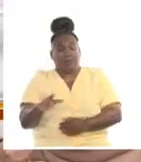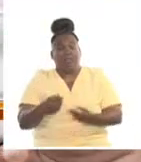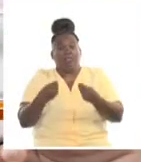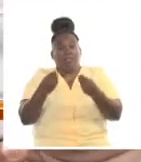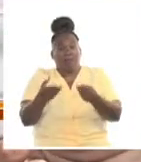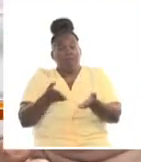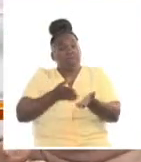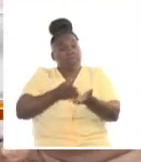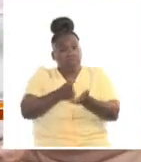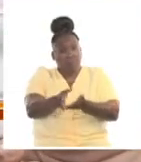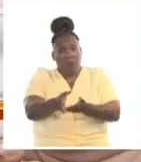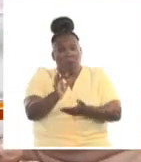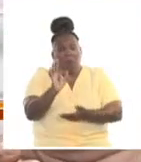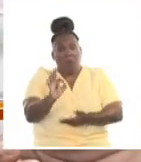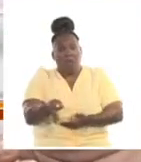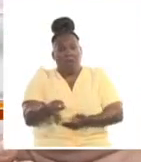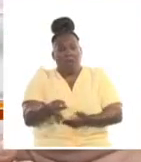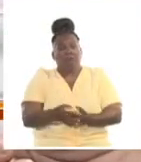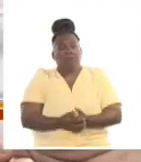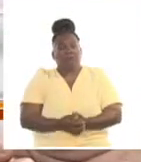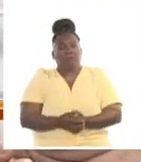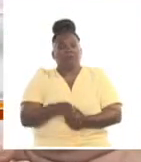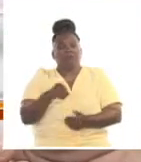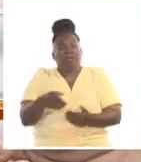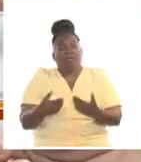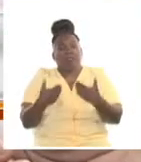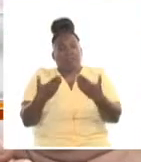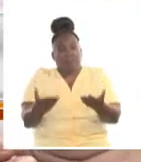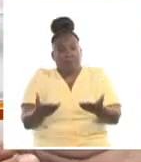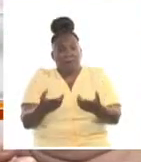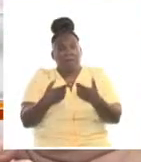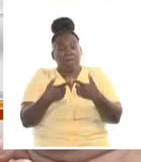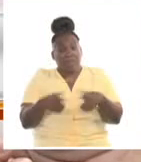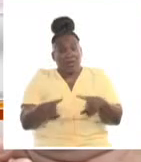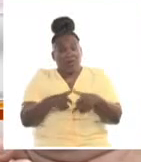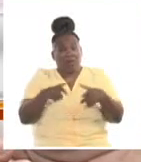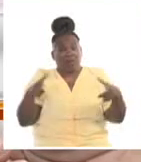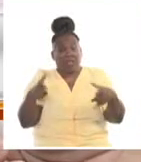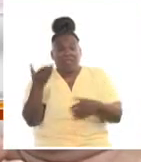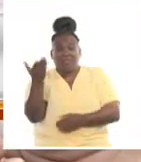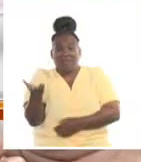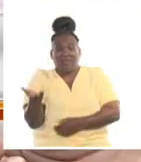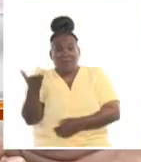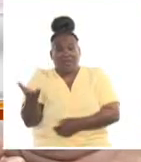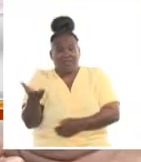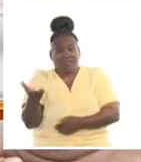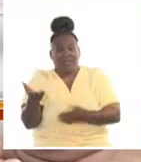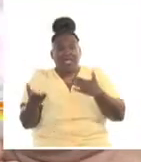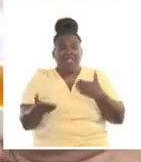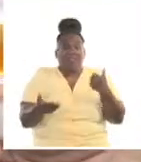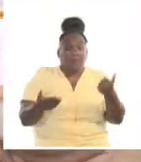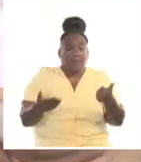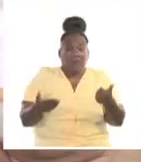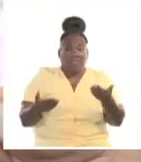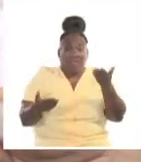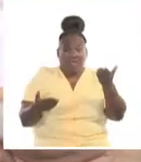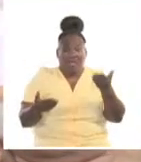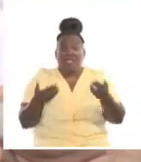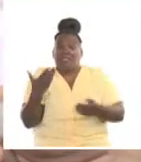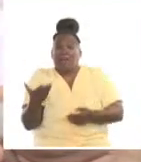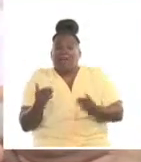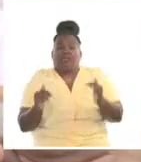mantenido relativamente estable la disponibilidad, pero se ha incrementado la demanda. Estamos previendo 3.190